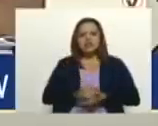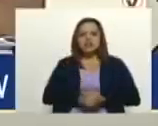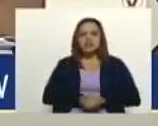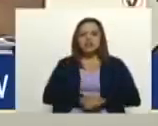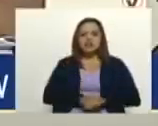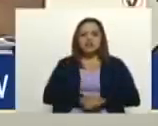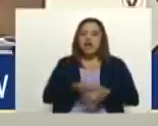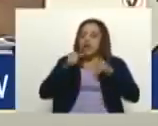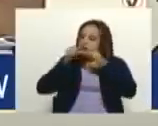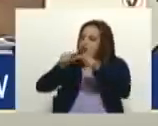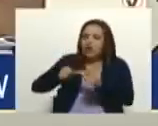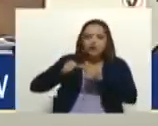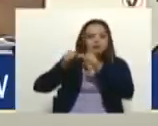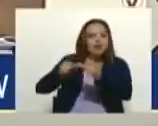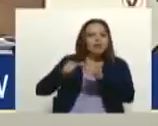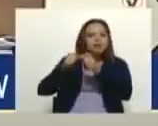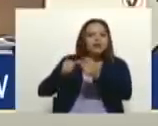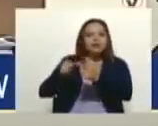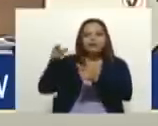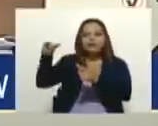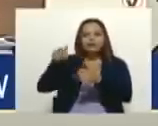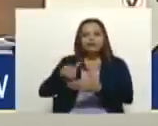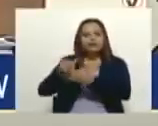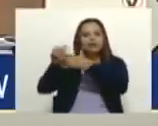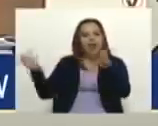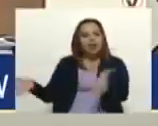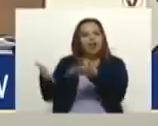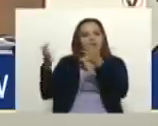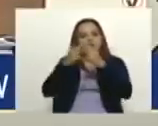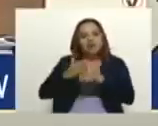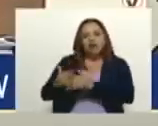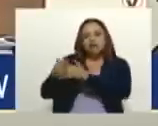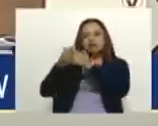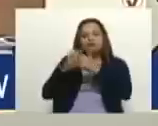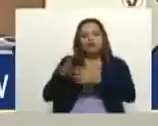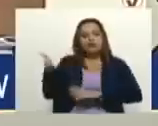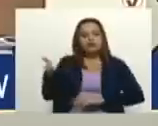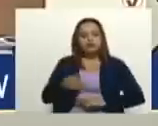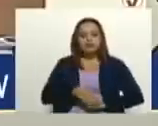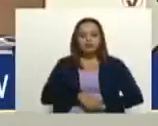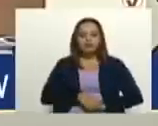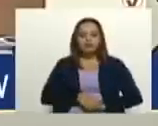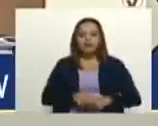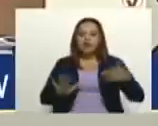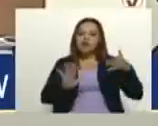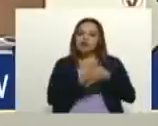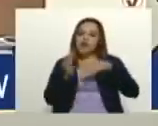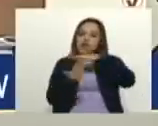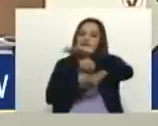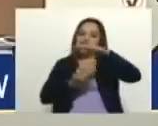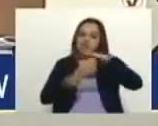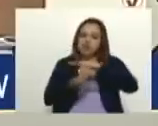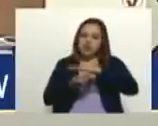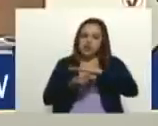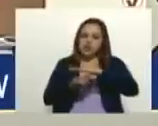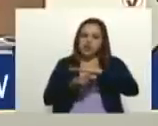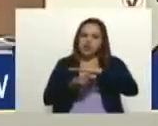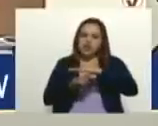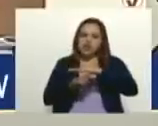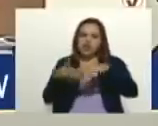2016. Y siempre, siempre es el imperialismo, siempre, siempre. Con respecto a las primarias, el CNE, el